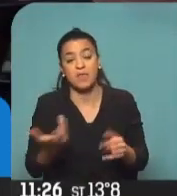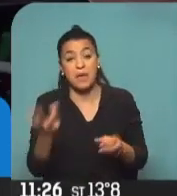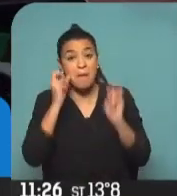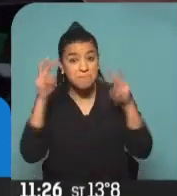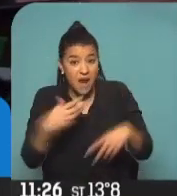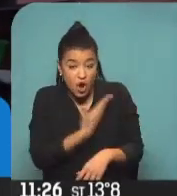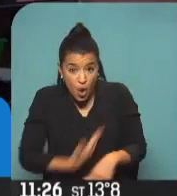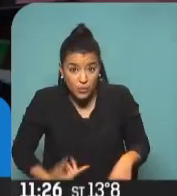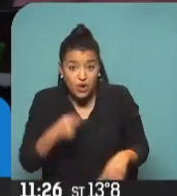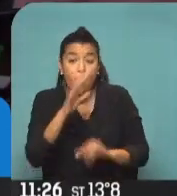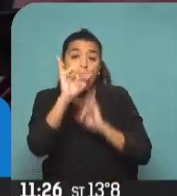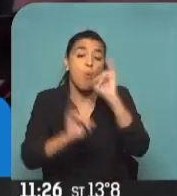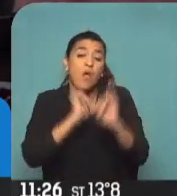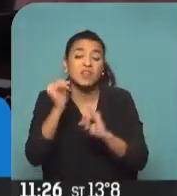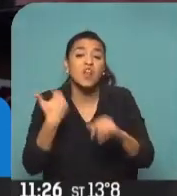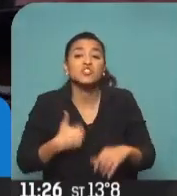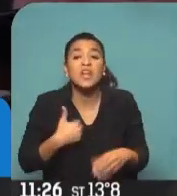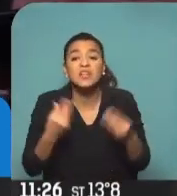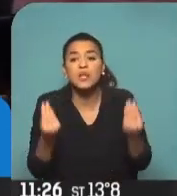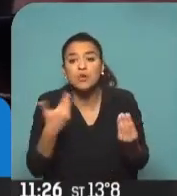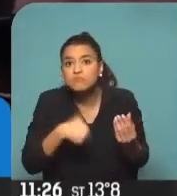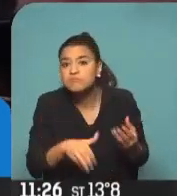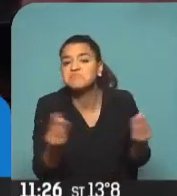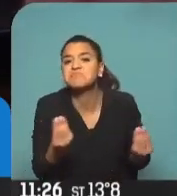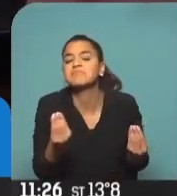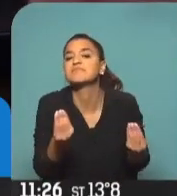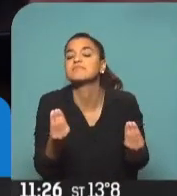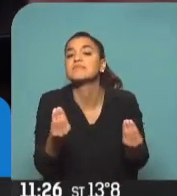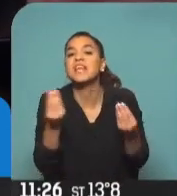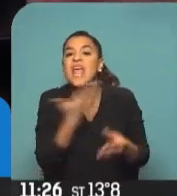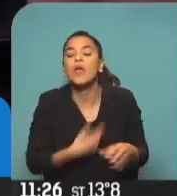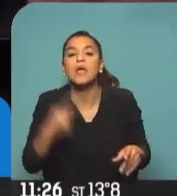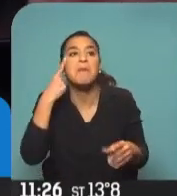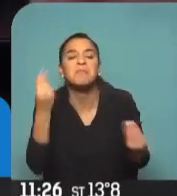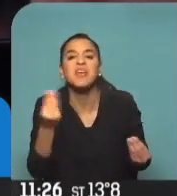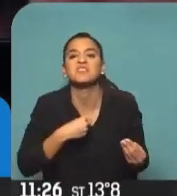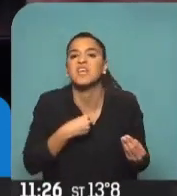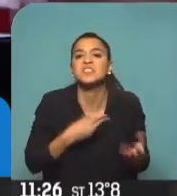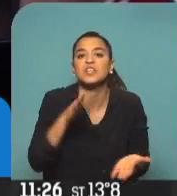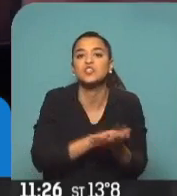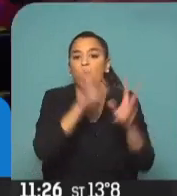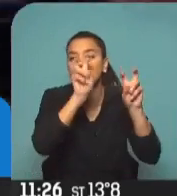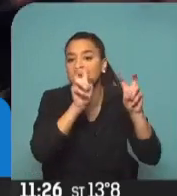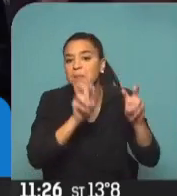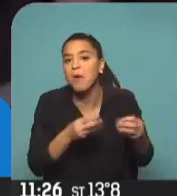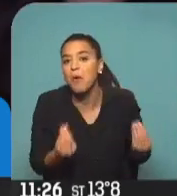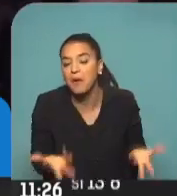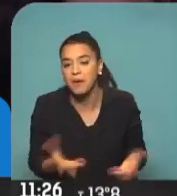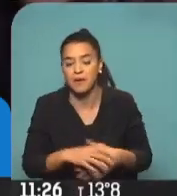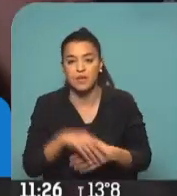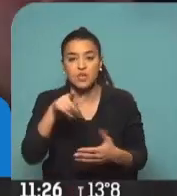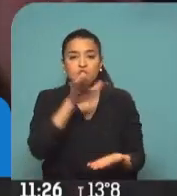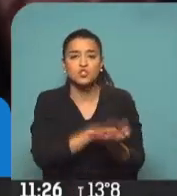de gobierno es el que le cuenta a los argentinos qué va a hacer el gobierno y qué piensa y qué siente sobre cada tema. Este tema